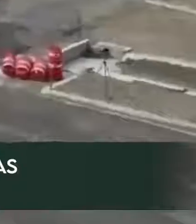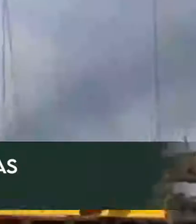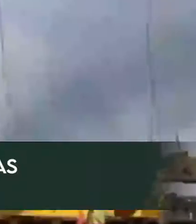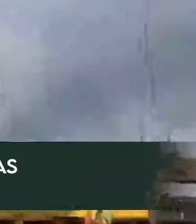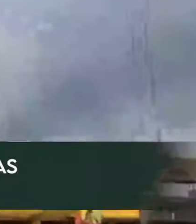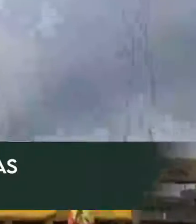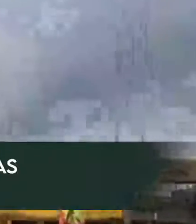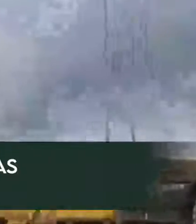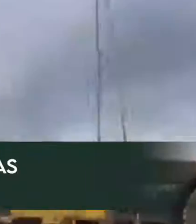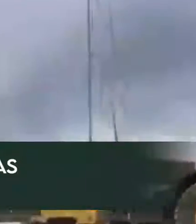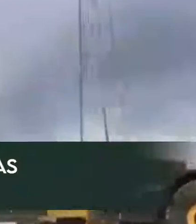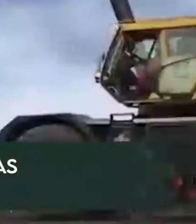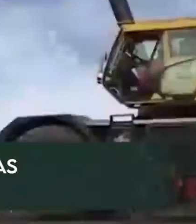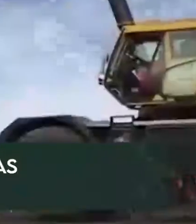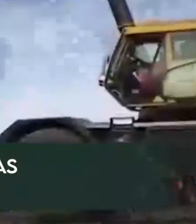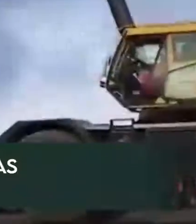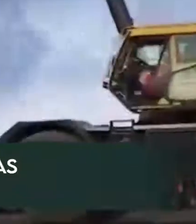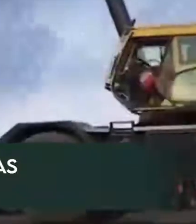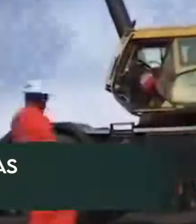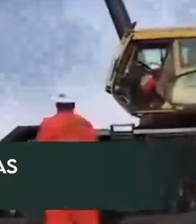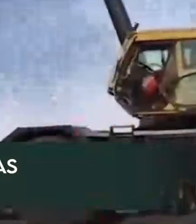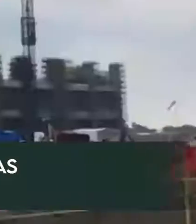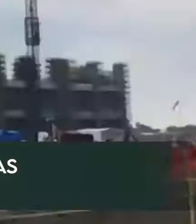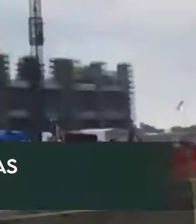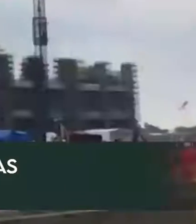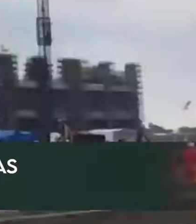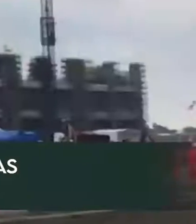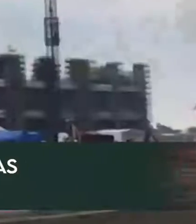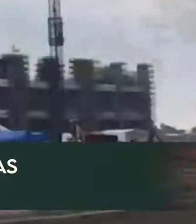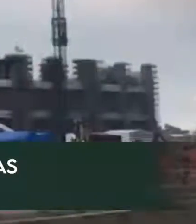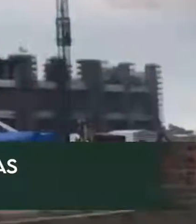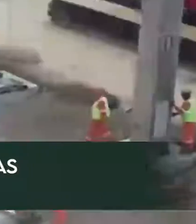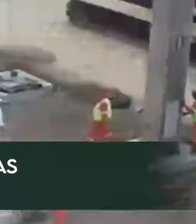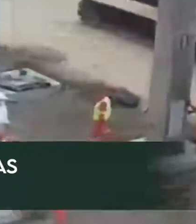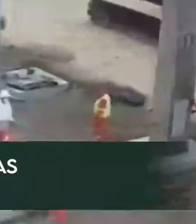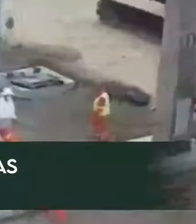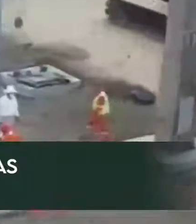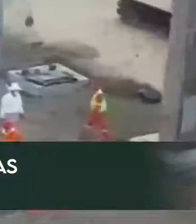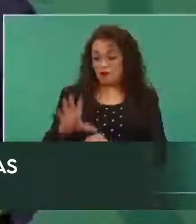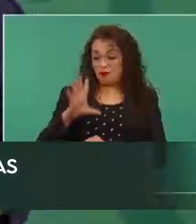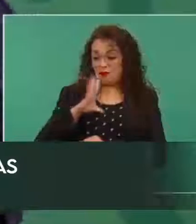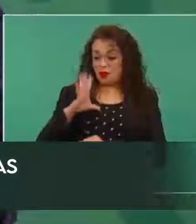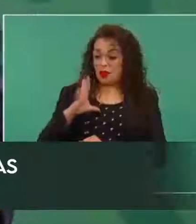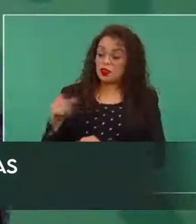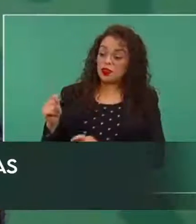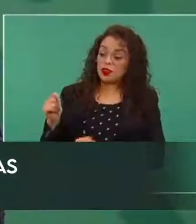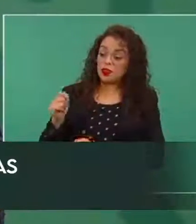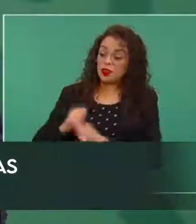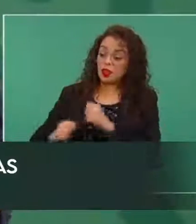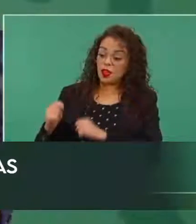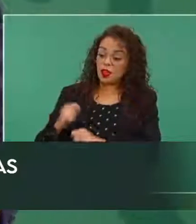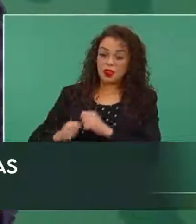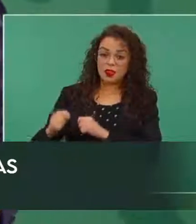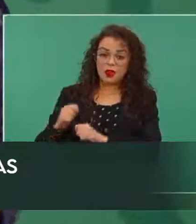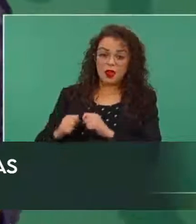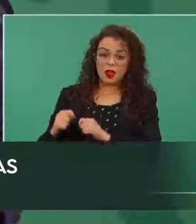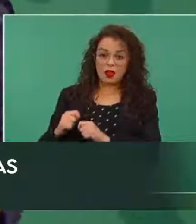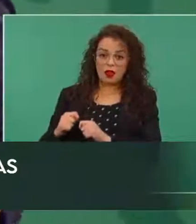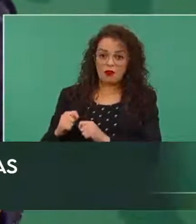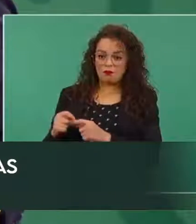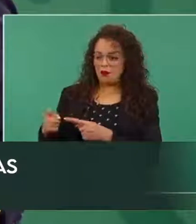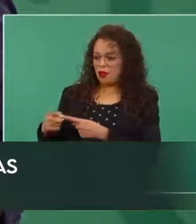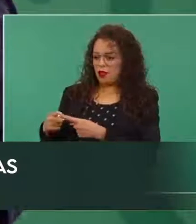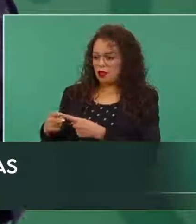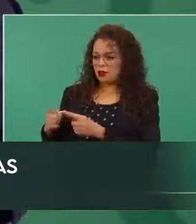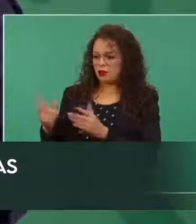ICA. En Dos Bocas están trabajando 25.000 obreros, es muchísima gente, expuso. Afirmó que los trabajadores en ese